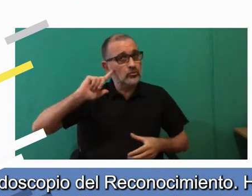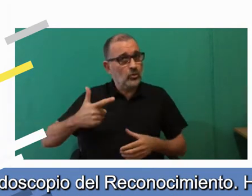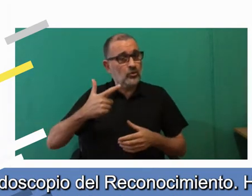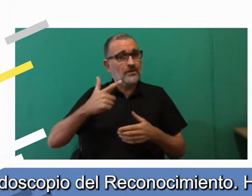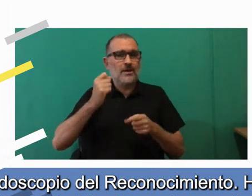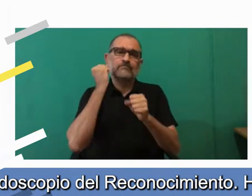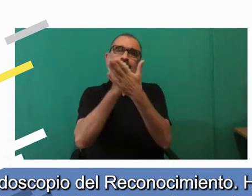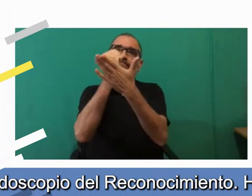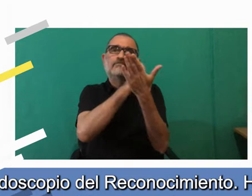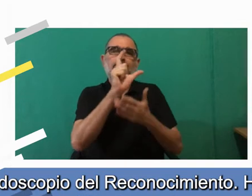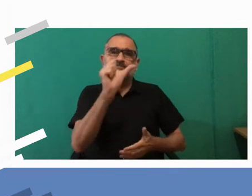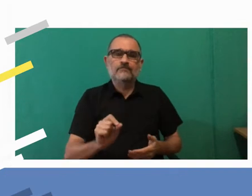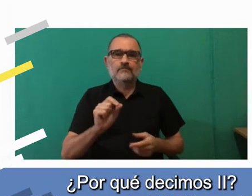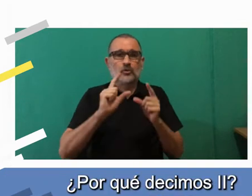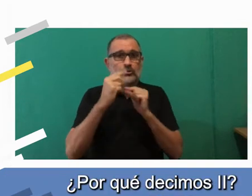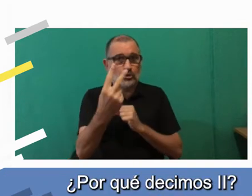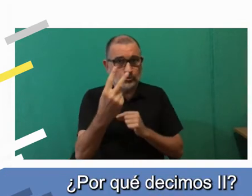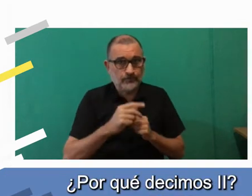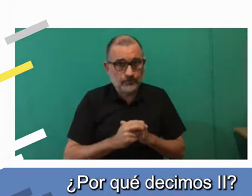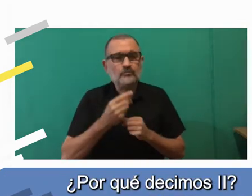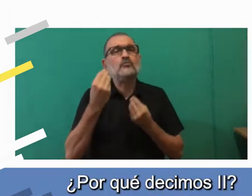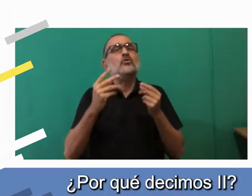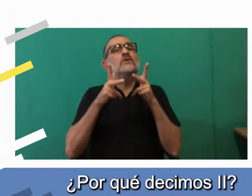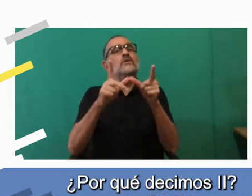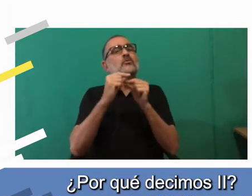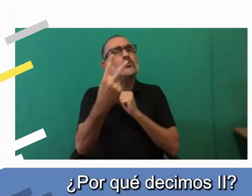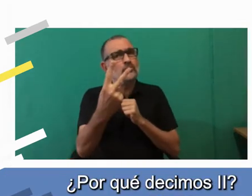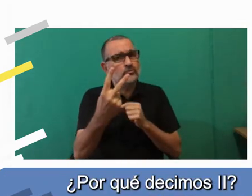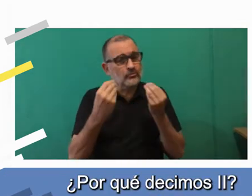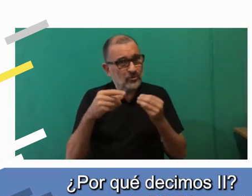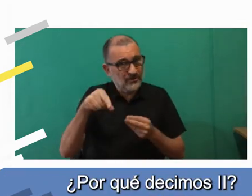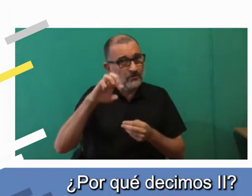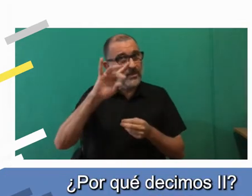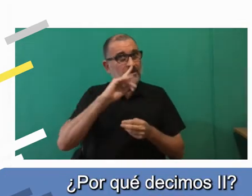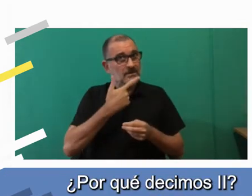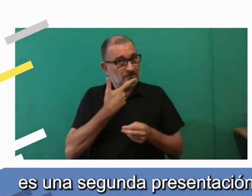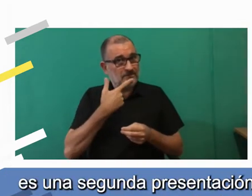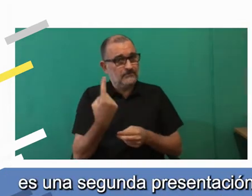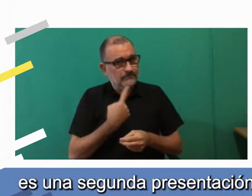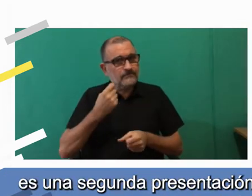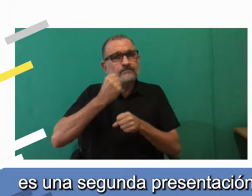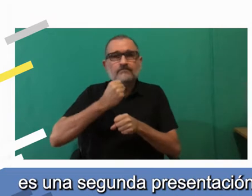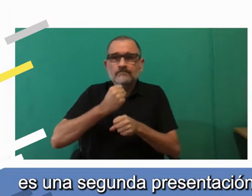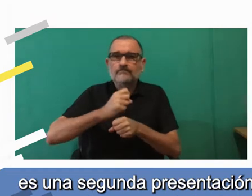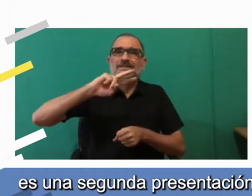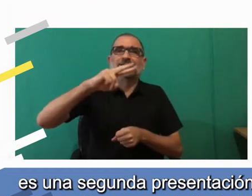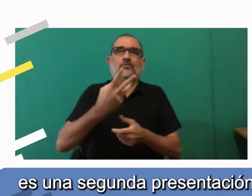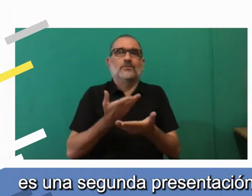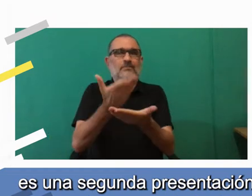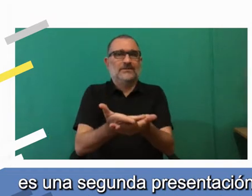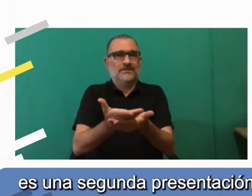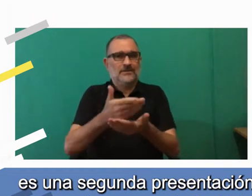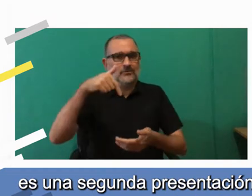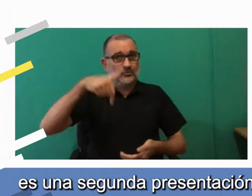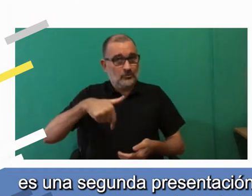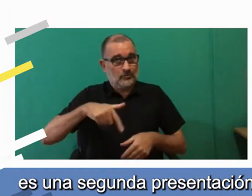Cartográfica. Dos. ¿Por qué decimos dos? Porque este PDTS nuestro es una